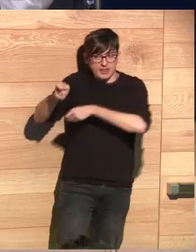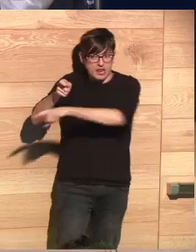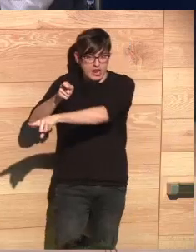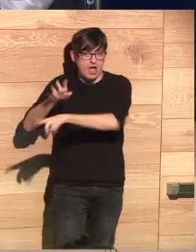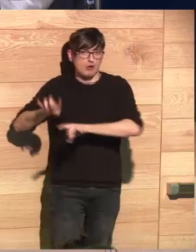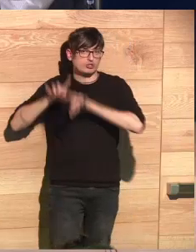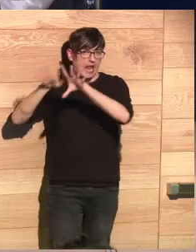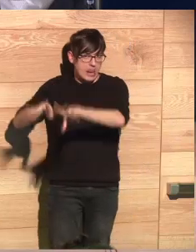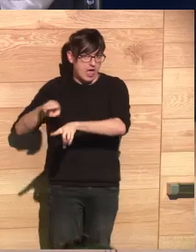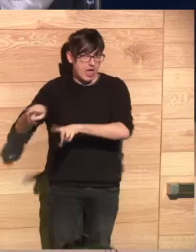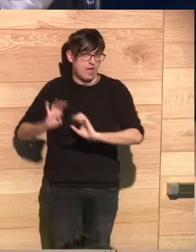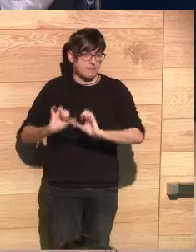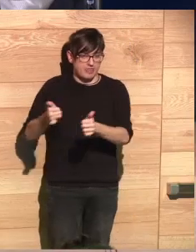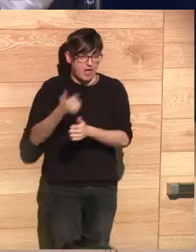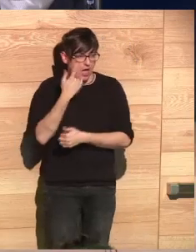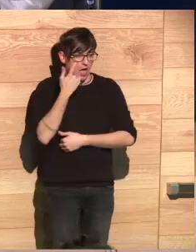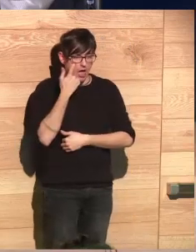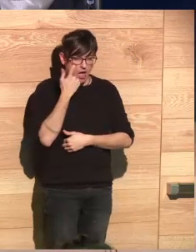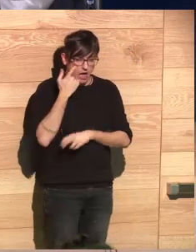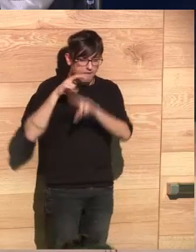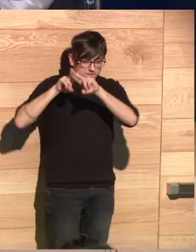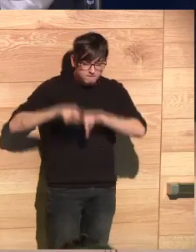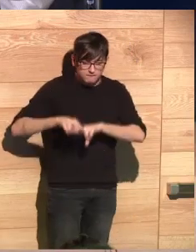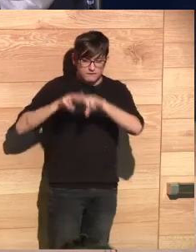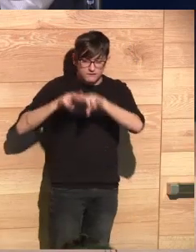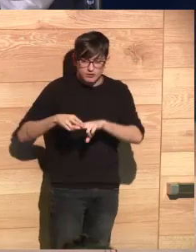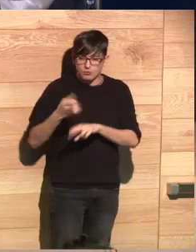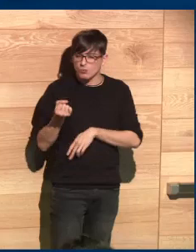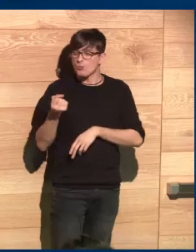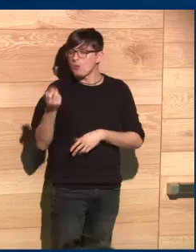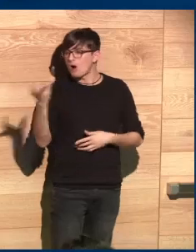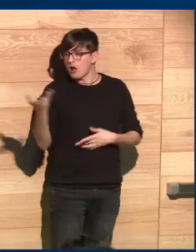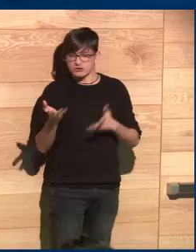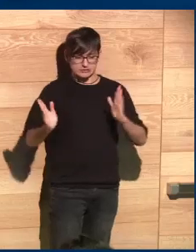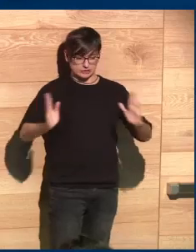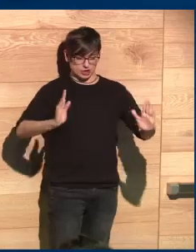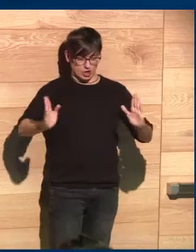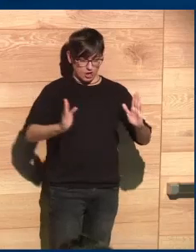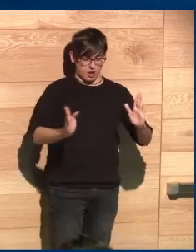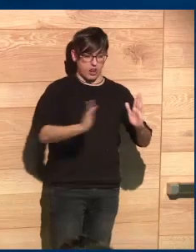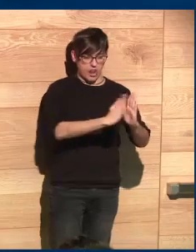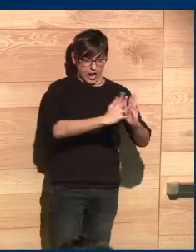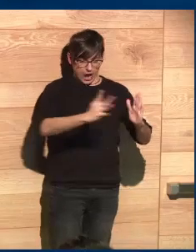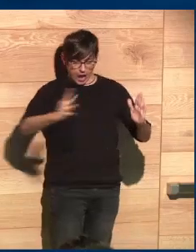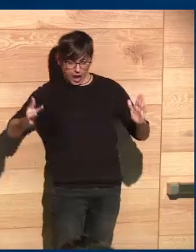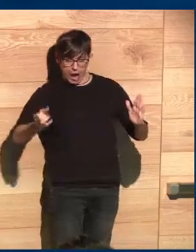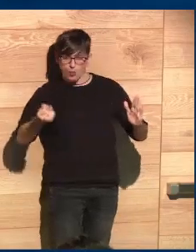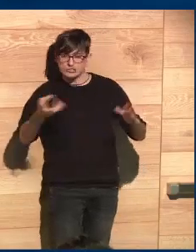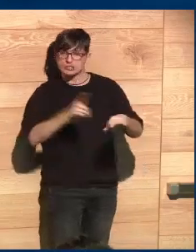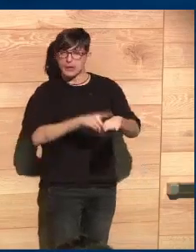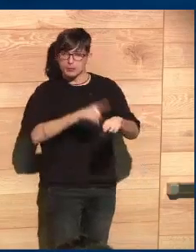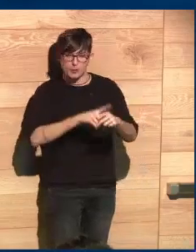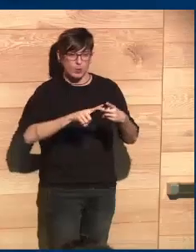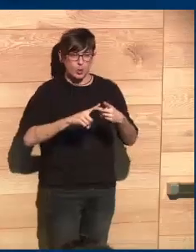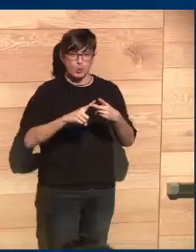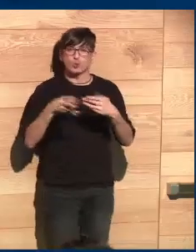Entonces tú los lanzas allí y empiezas a mirar cuánto tiempo qué larga es una sesión, si los jugadores vuelven. Y hay una serie de